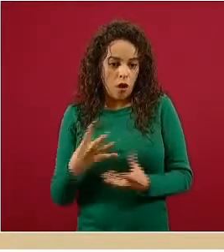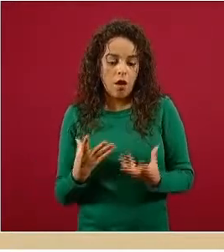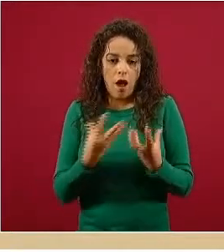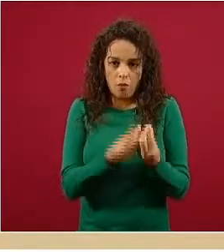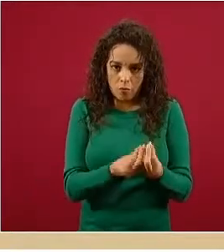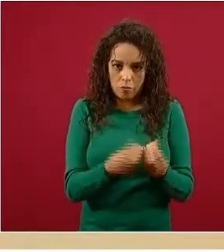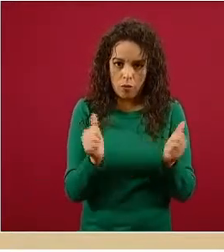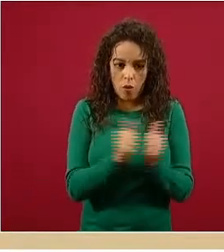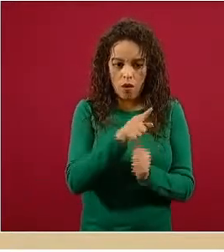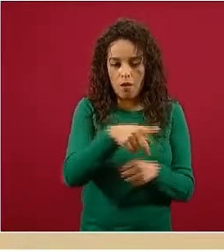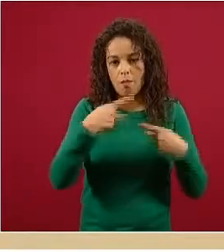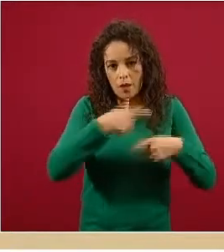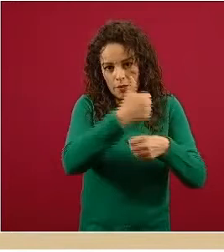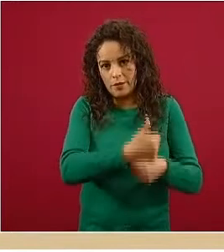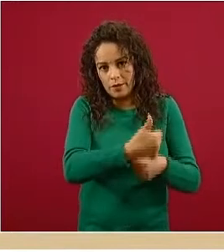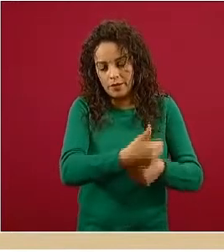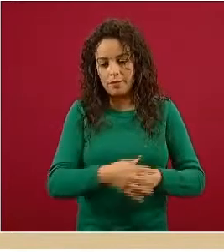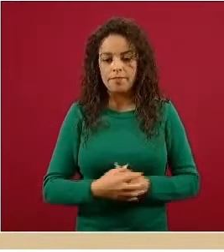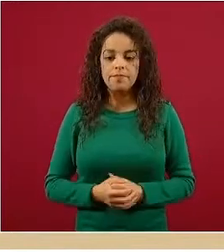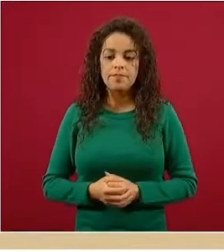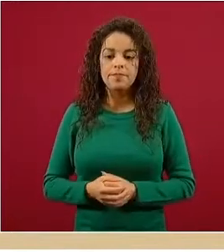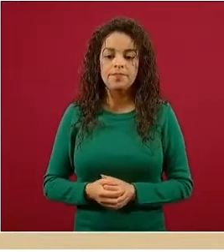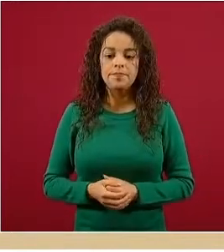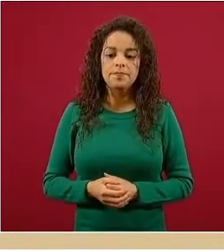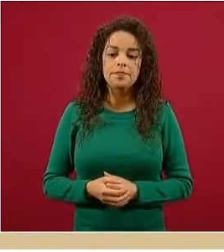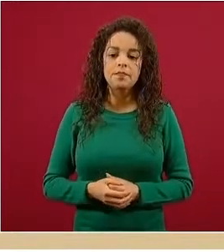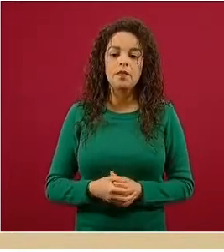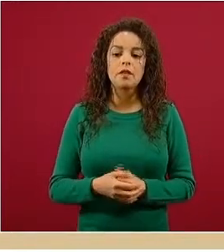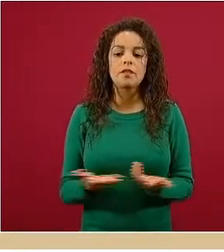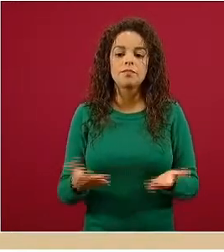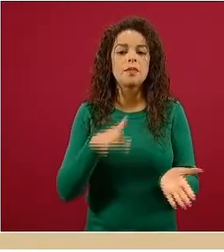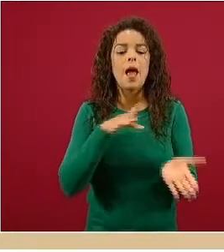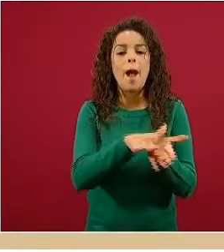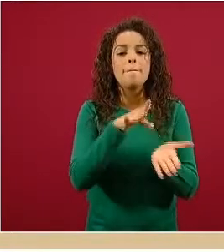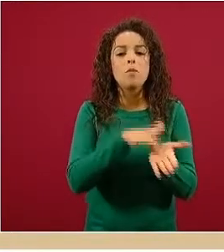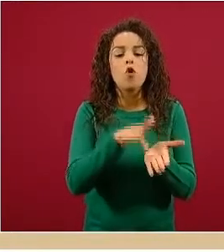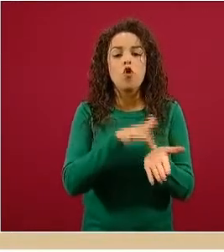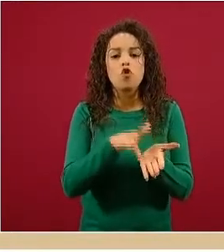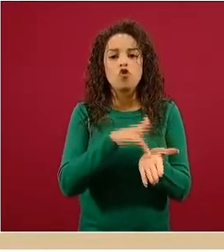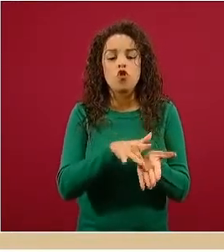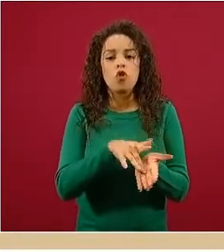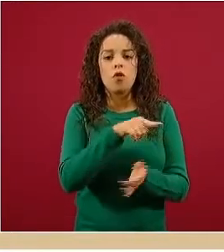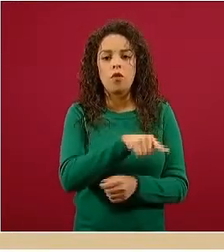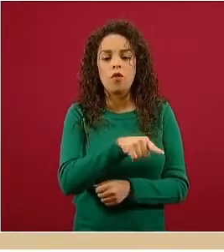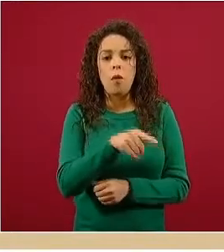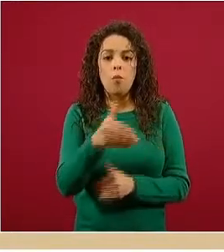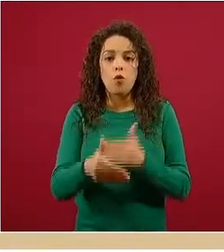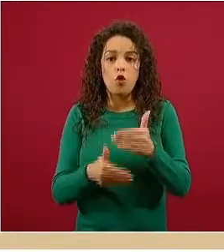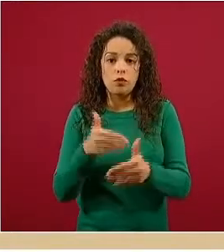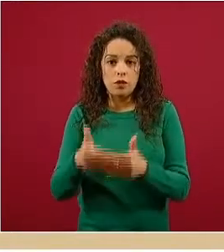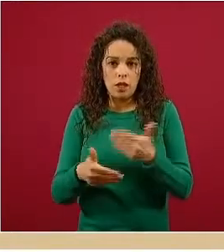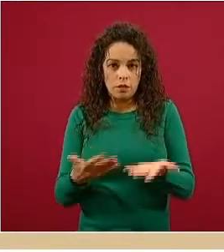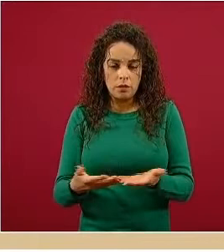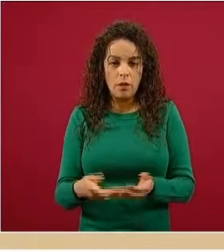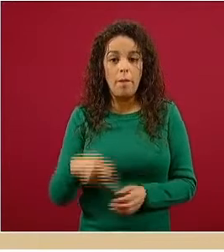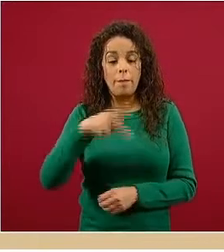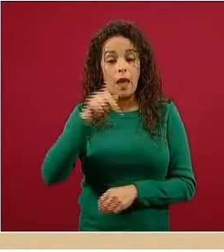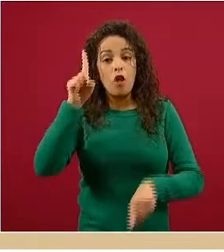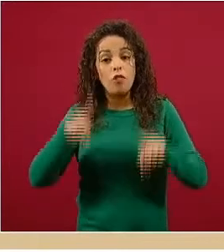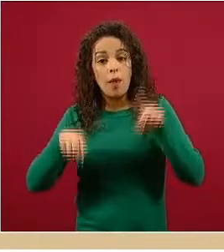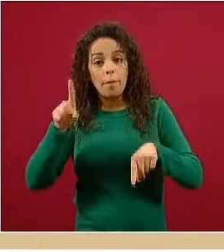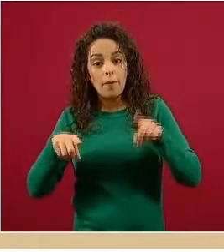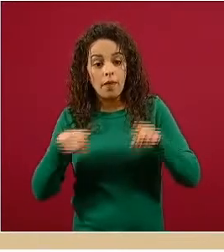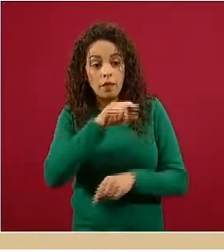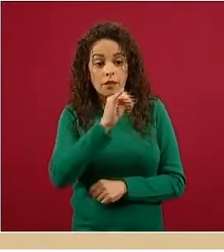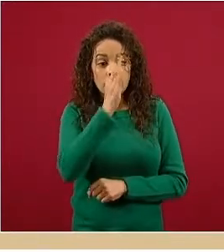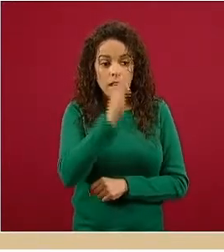la pérdida de un familiar. Y lo primero que es importante es tratar de transmitir nuestro apoyo. Eso